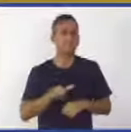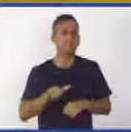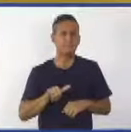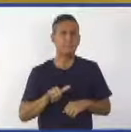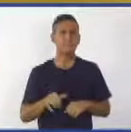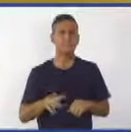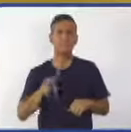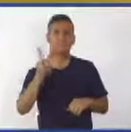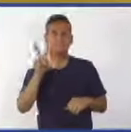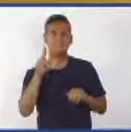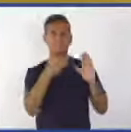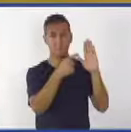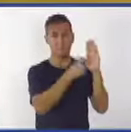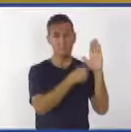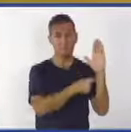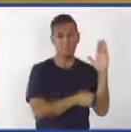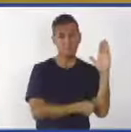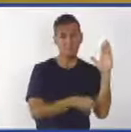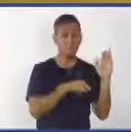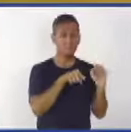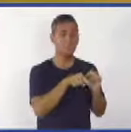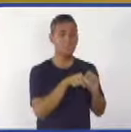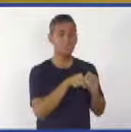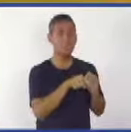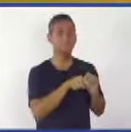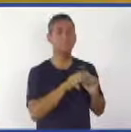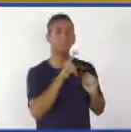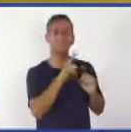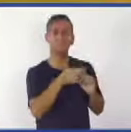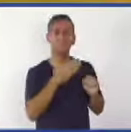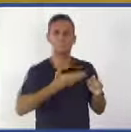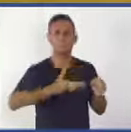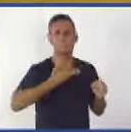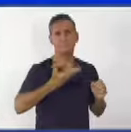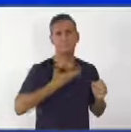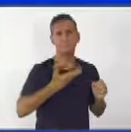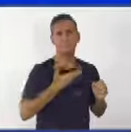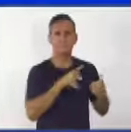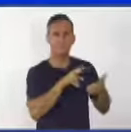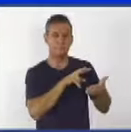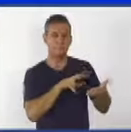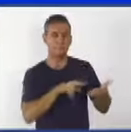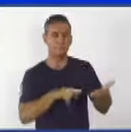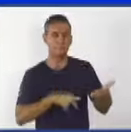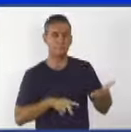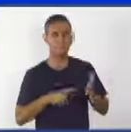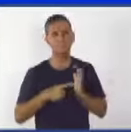valorar este poema que cuya lectura les recomiendo